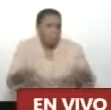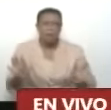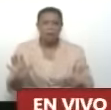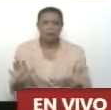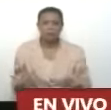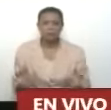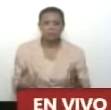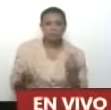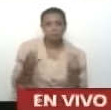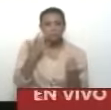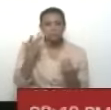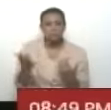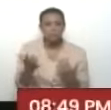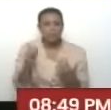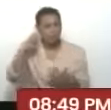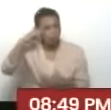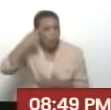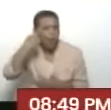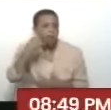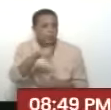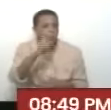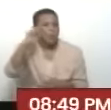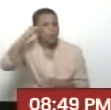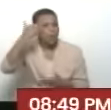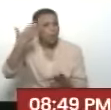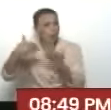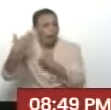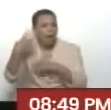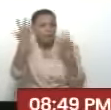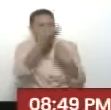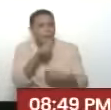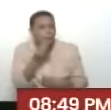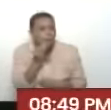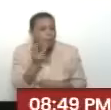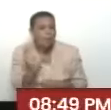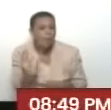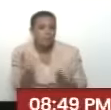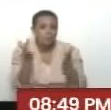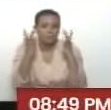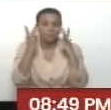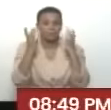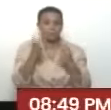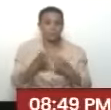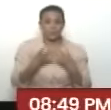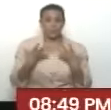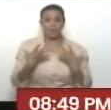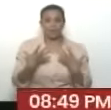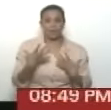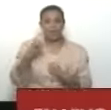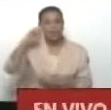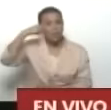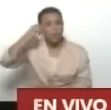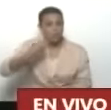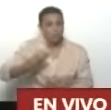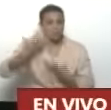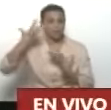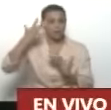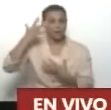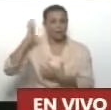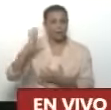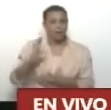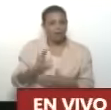Y a uno se le activan los recuerdos, ¿verdad, Silita? A uno se le activan cosas, pues. Yo no